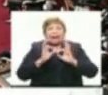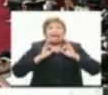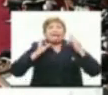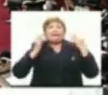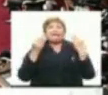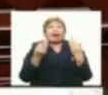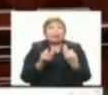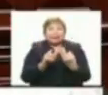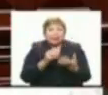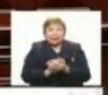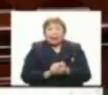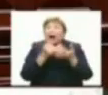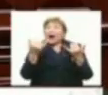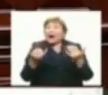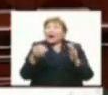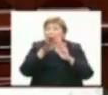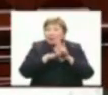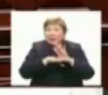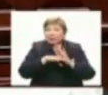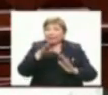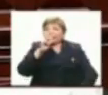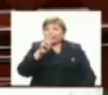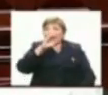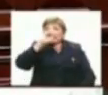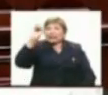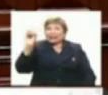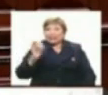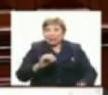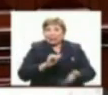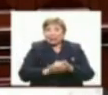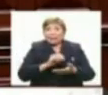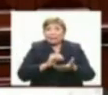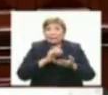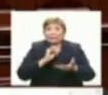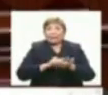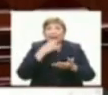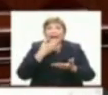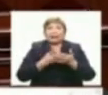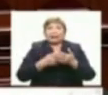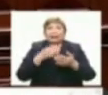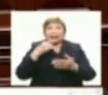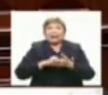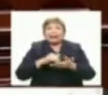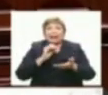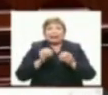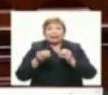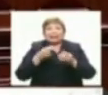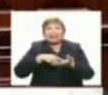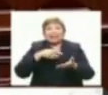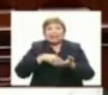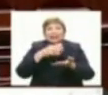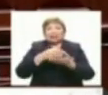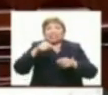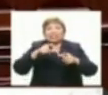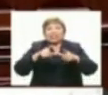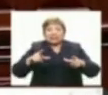familiar. Hoy menos del 2.5% del total de agricultores califica para acceder a los créditos de esa